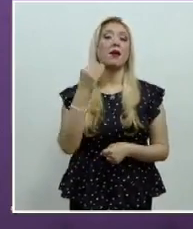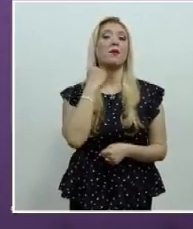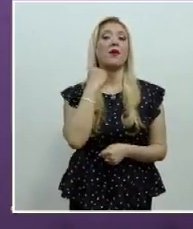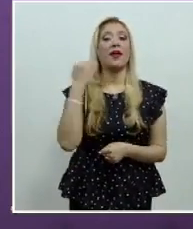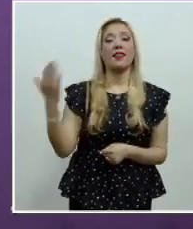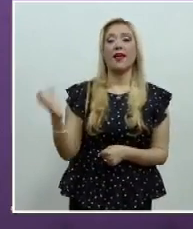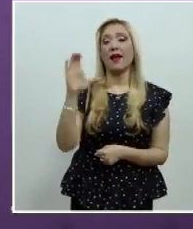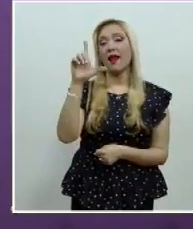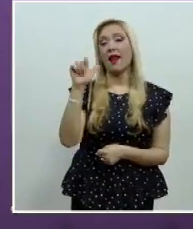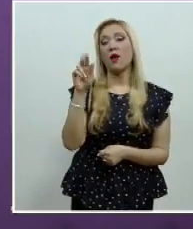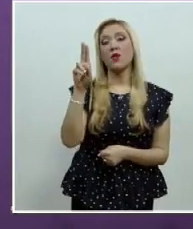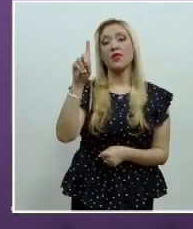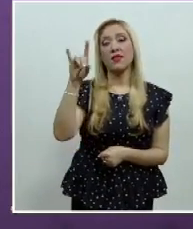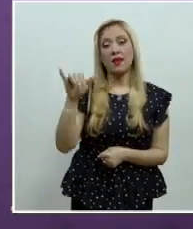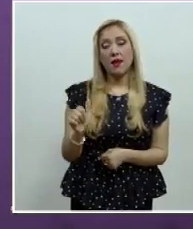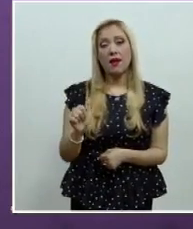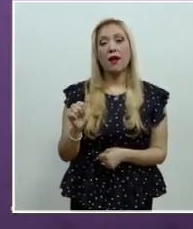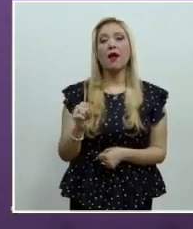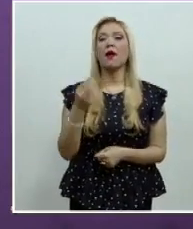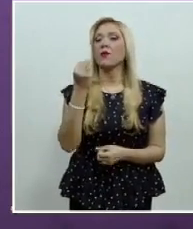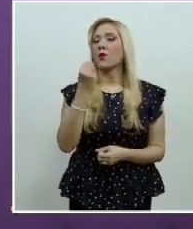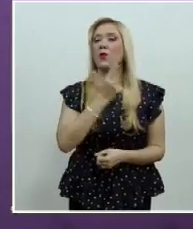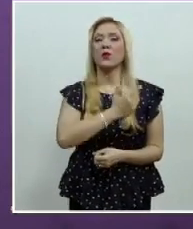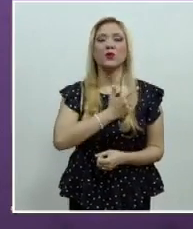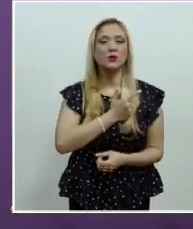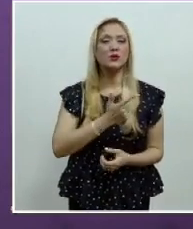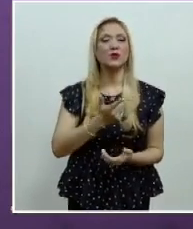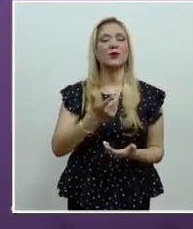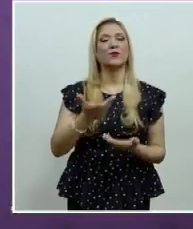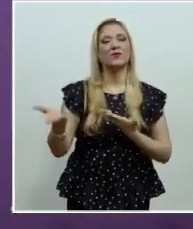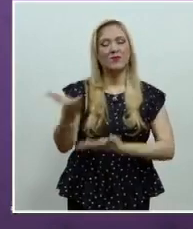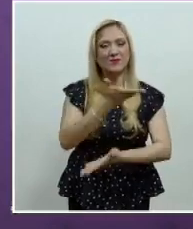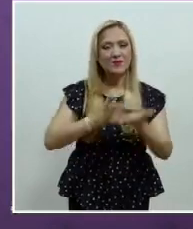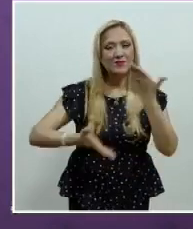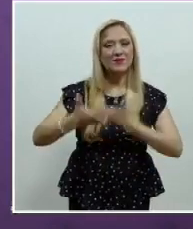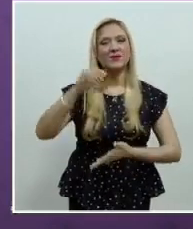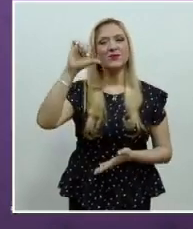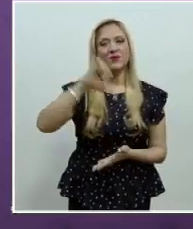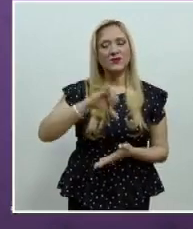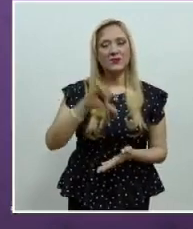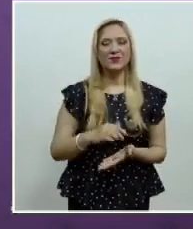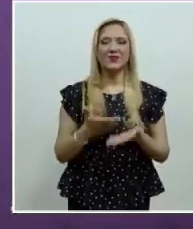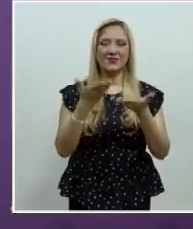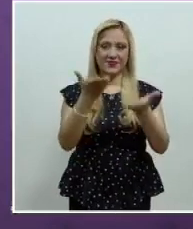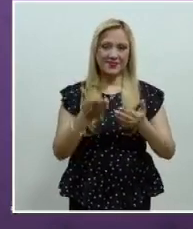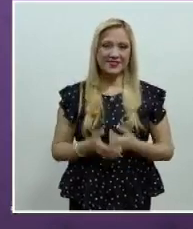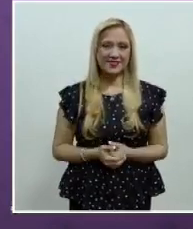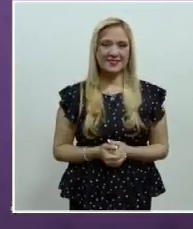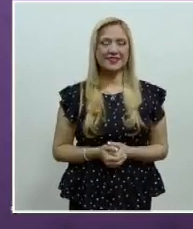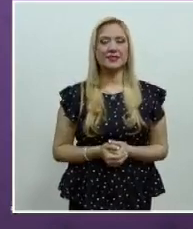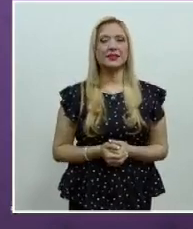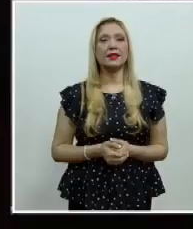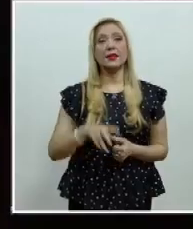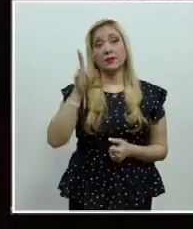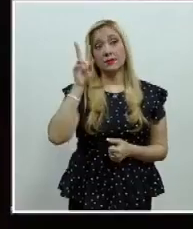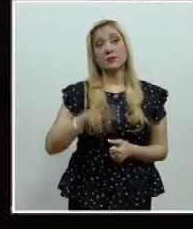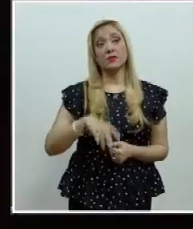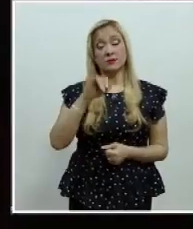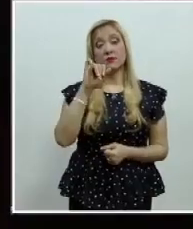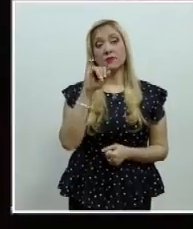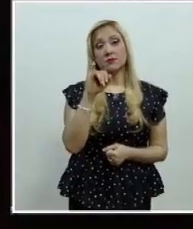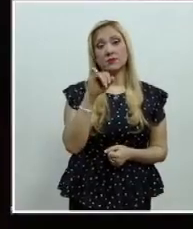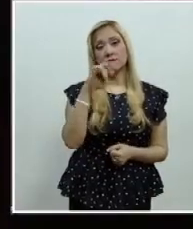abogada Claudia Aguilar. Me da muchísimo gusto compartir estos momentos con ustedes. Sí.